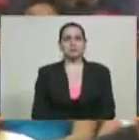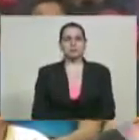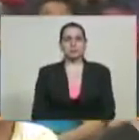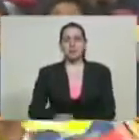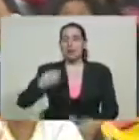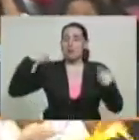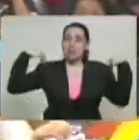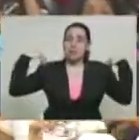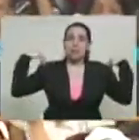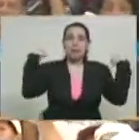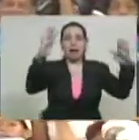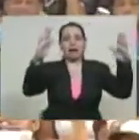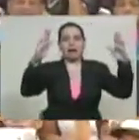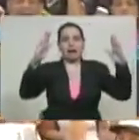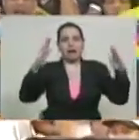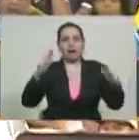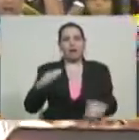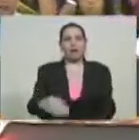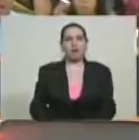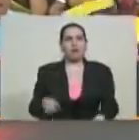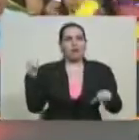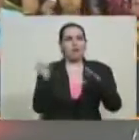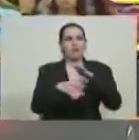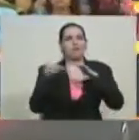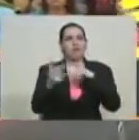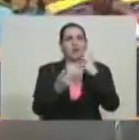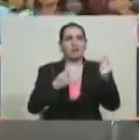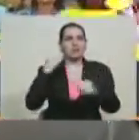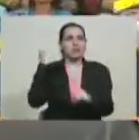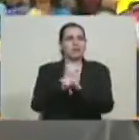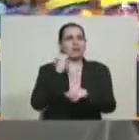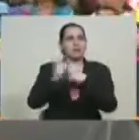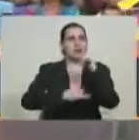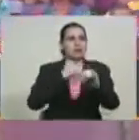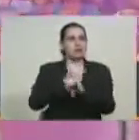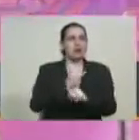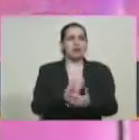Vete pa'l carajo, Fondo Monetario Internacional.